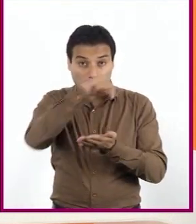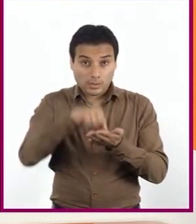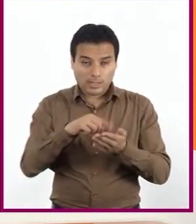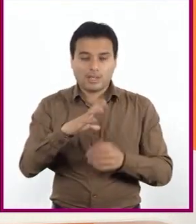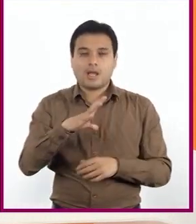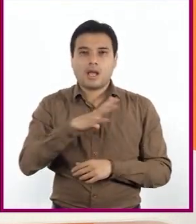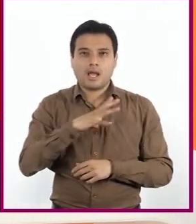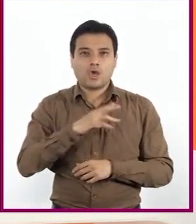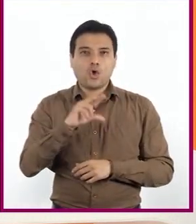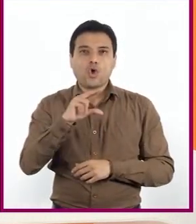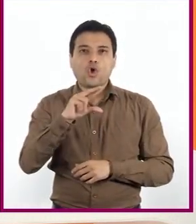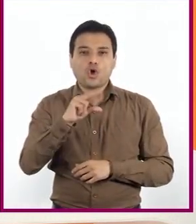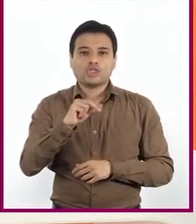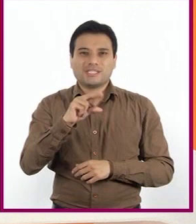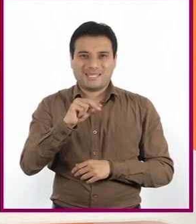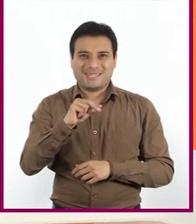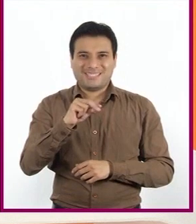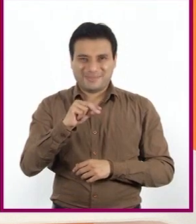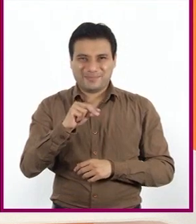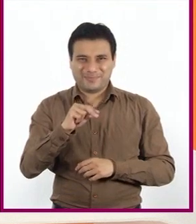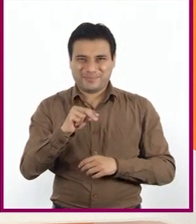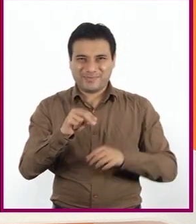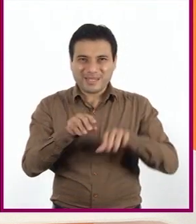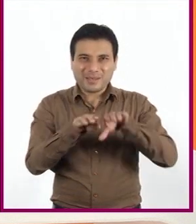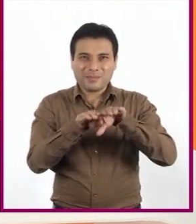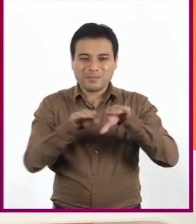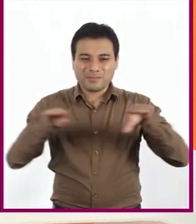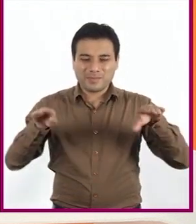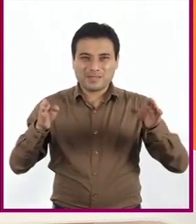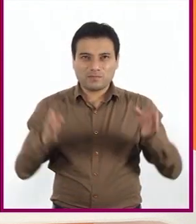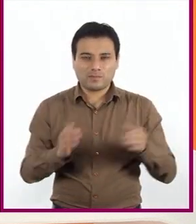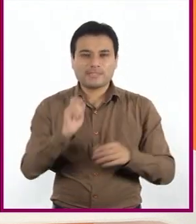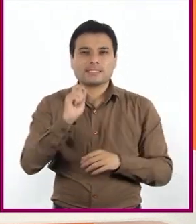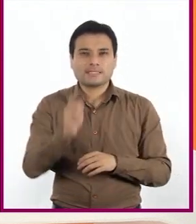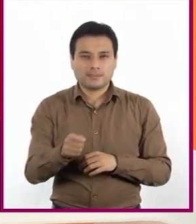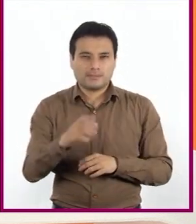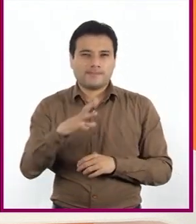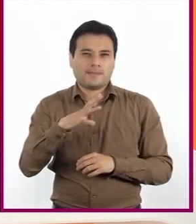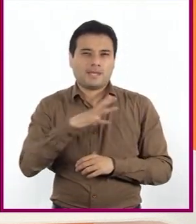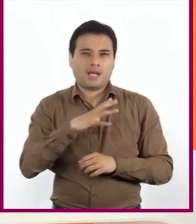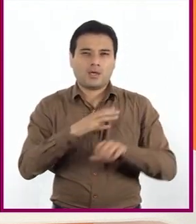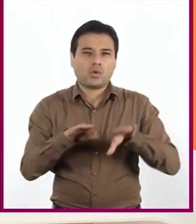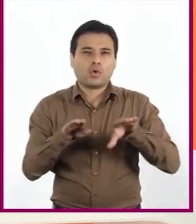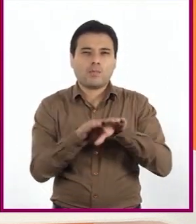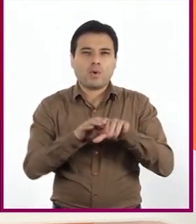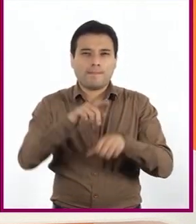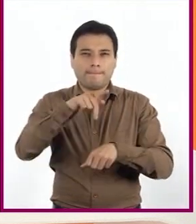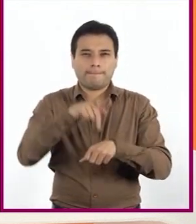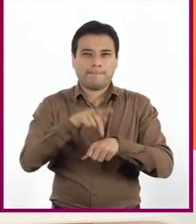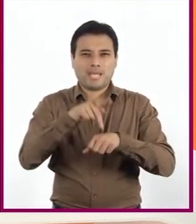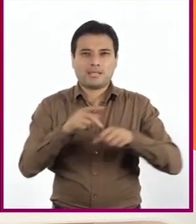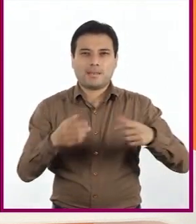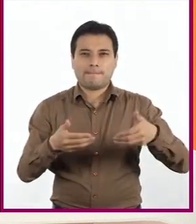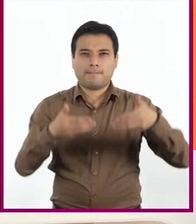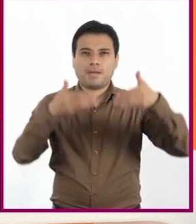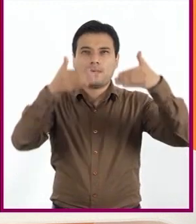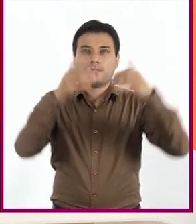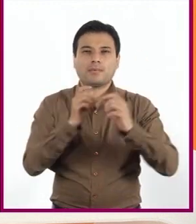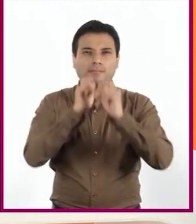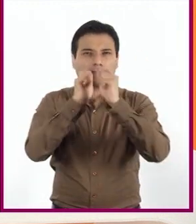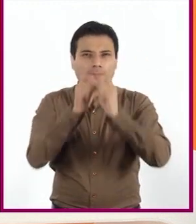plataformas monumentales que incluían algunas estelas. Dichas estelas son complejas escenas